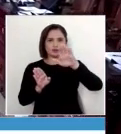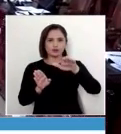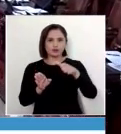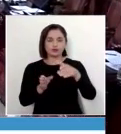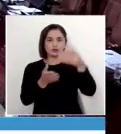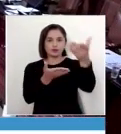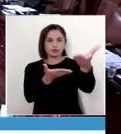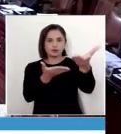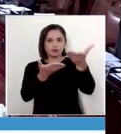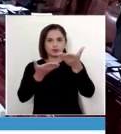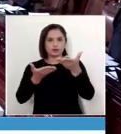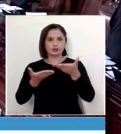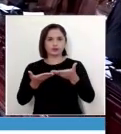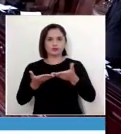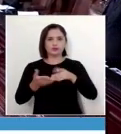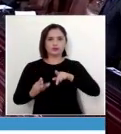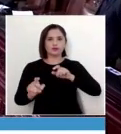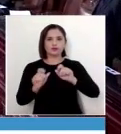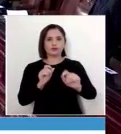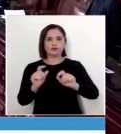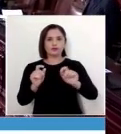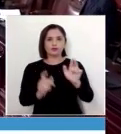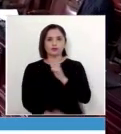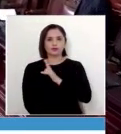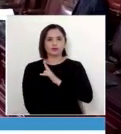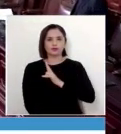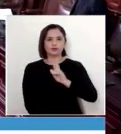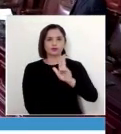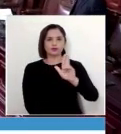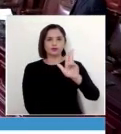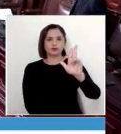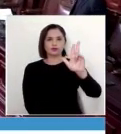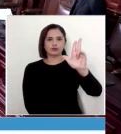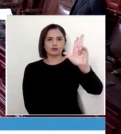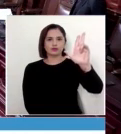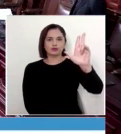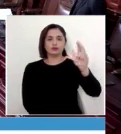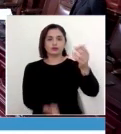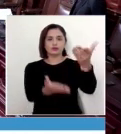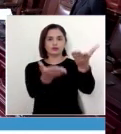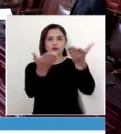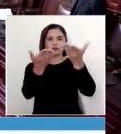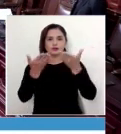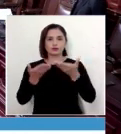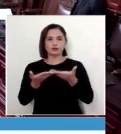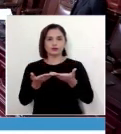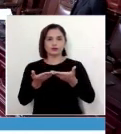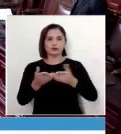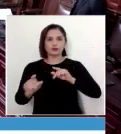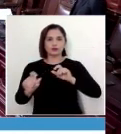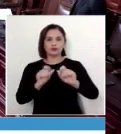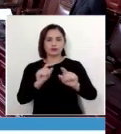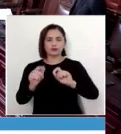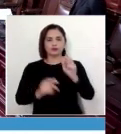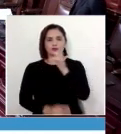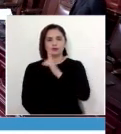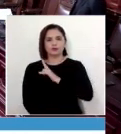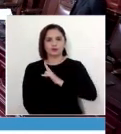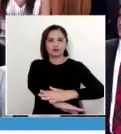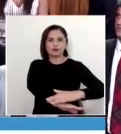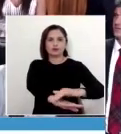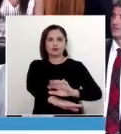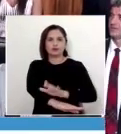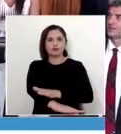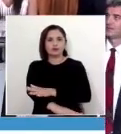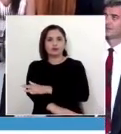80 puntos, en este andaba en los 40. Entonces, uno también lo podía ver en la conversación cotidiana, lo podía ver en las redes sociales, no convocaba el interés